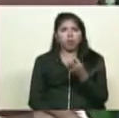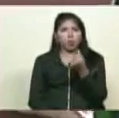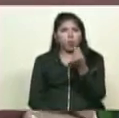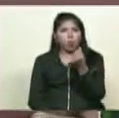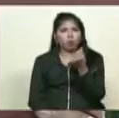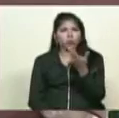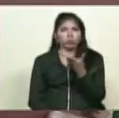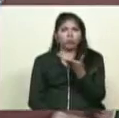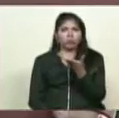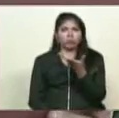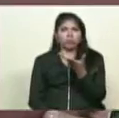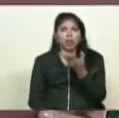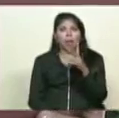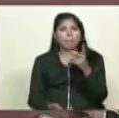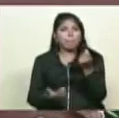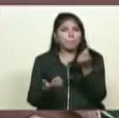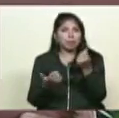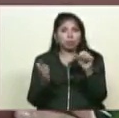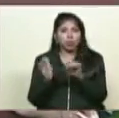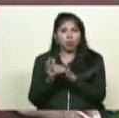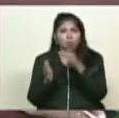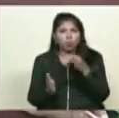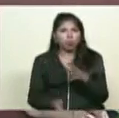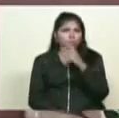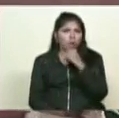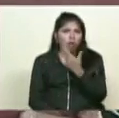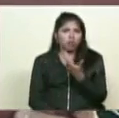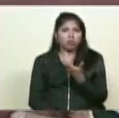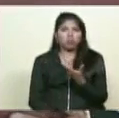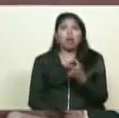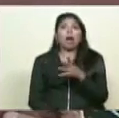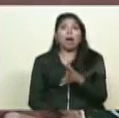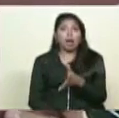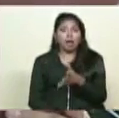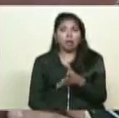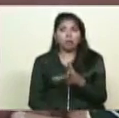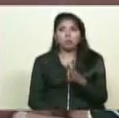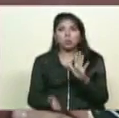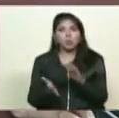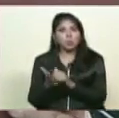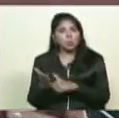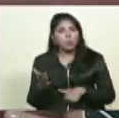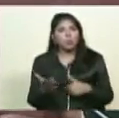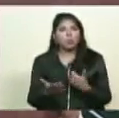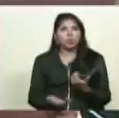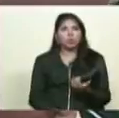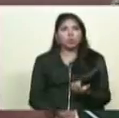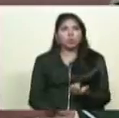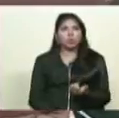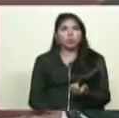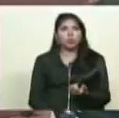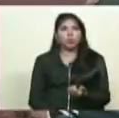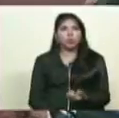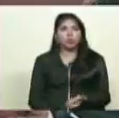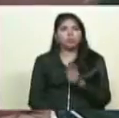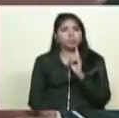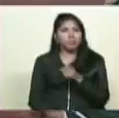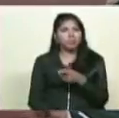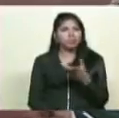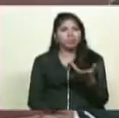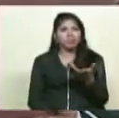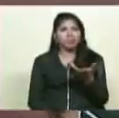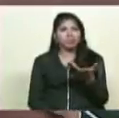evitar la fijación de precios justos. Y desaparecen misteriosamente los productos sobre los que